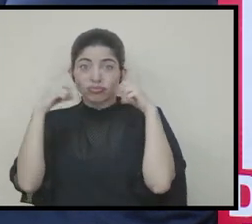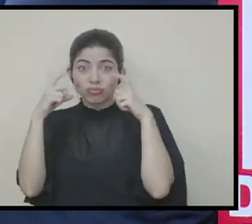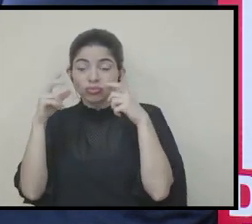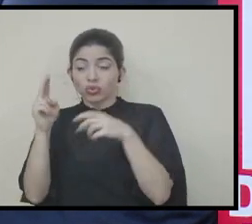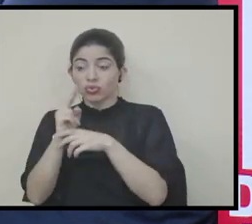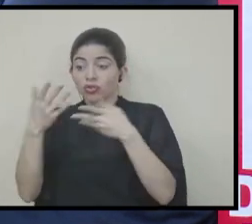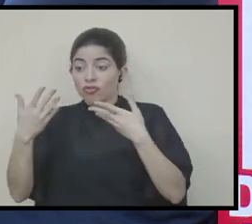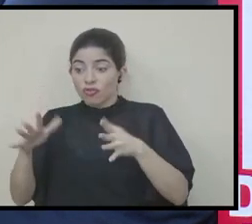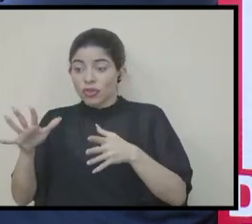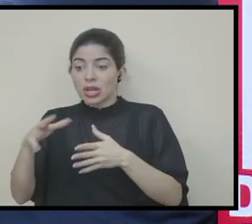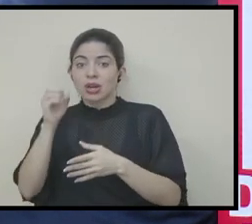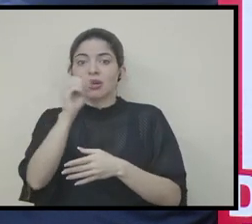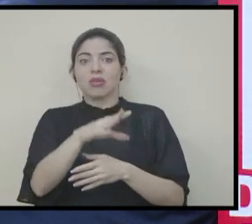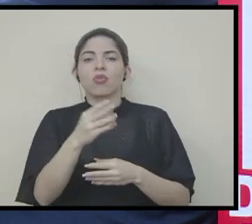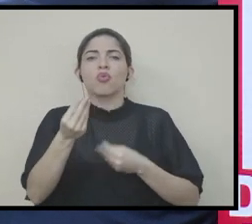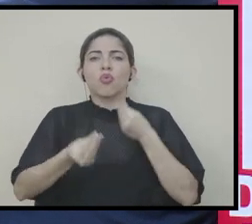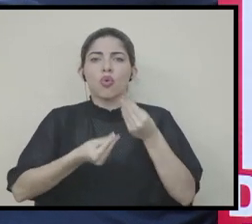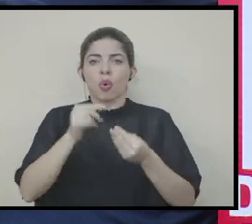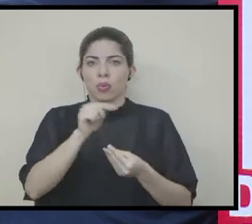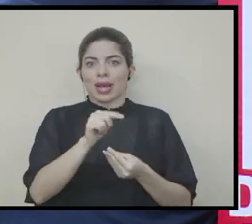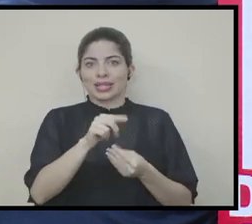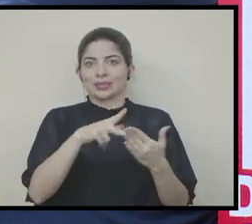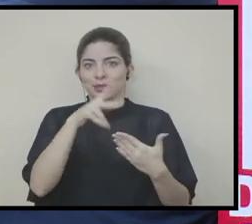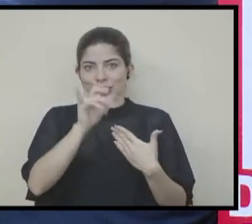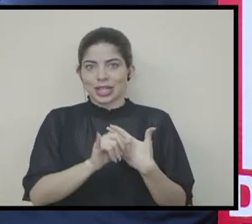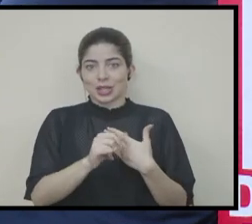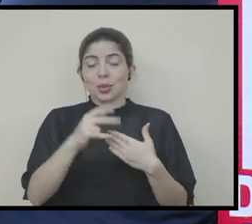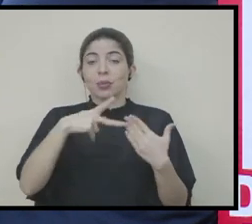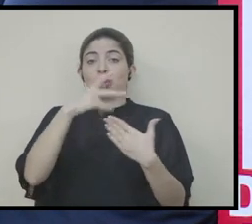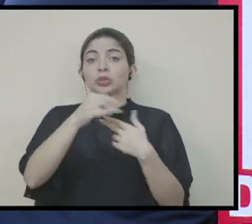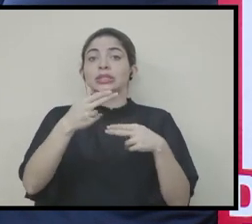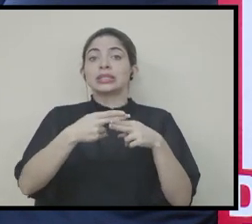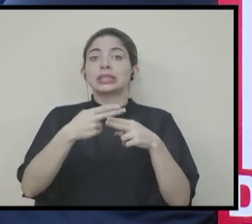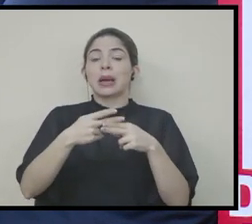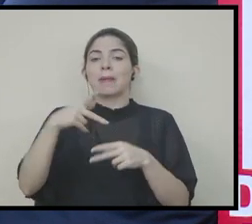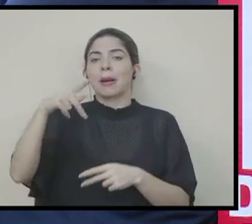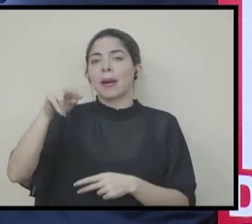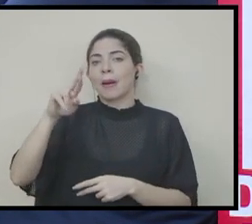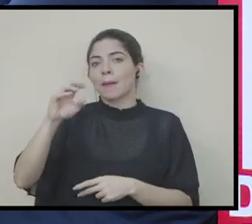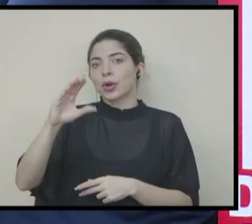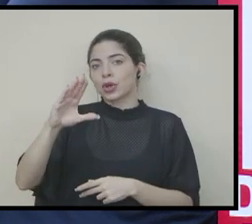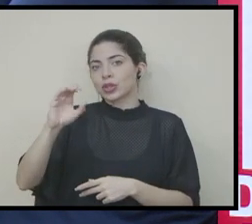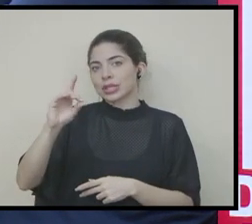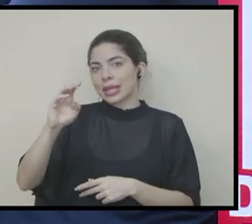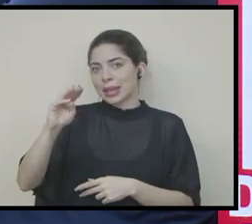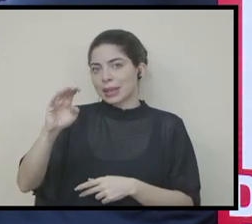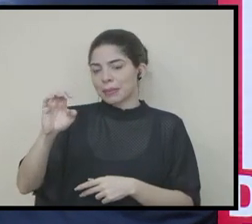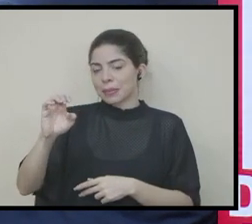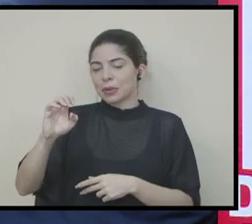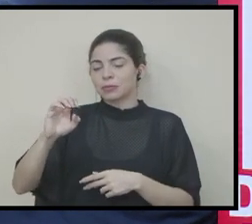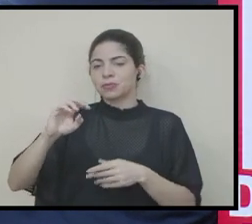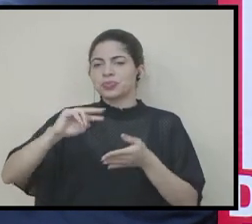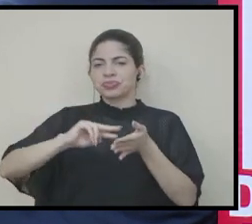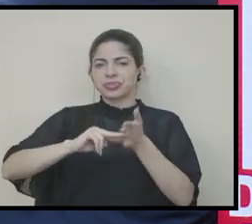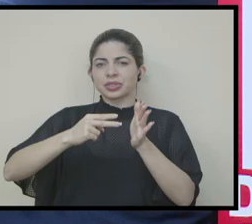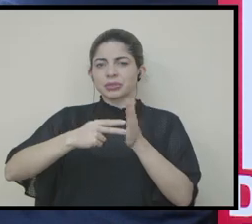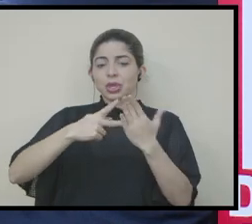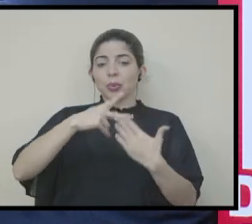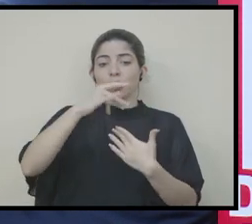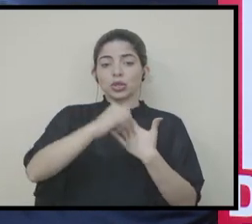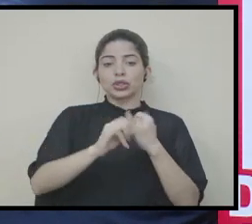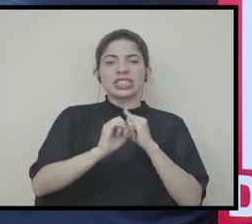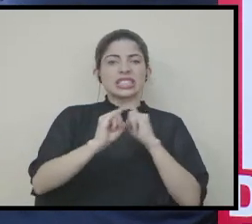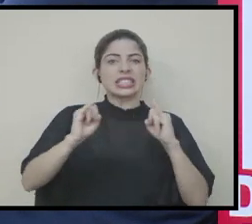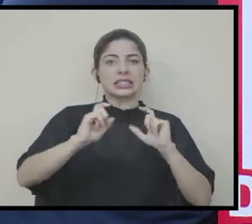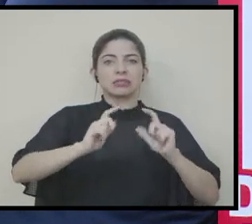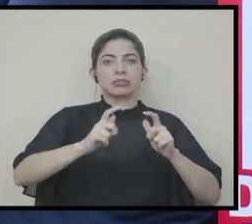médico como mascarillas y guantes. El proyecto ahora lleva por nombre Procedeme, que sería Proyecto Cero